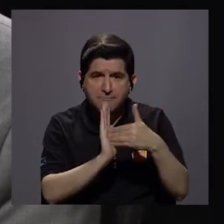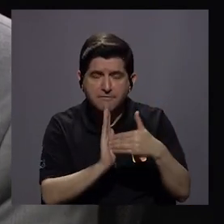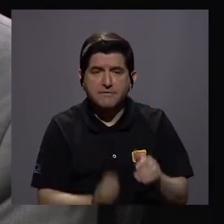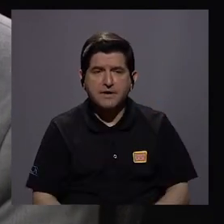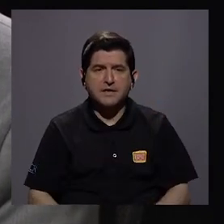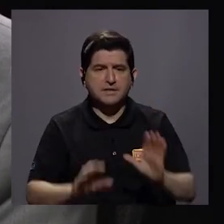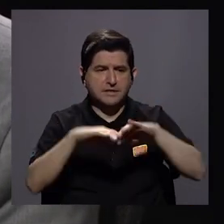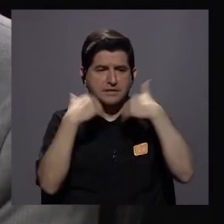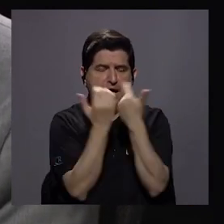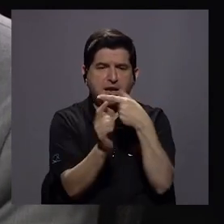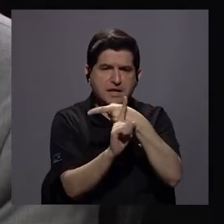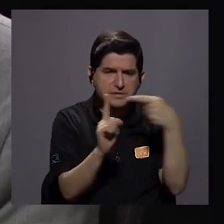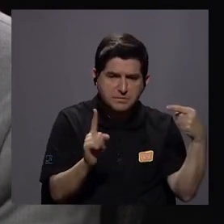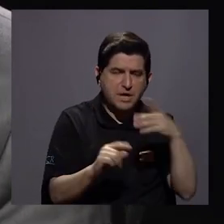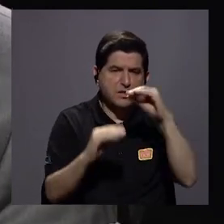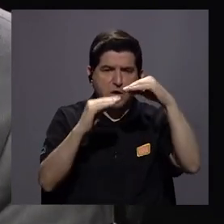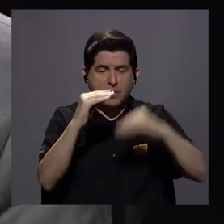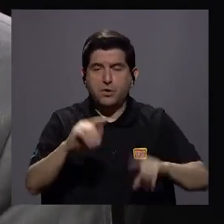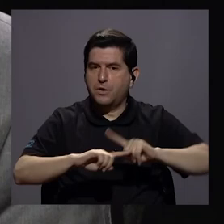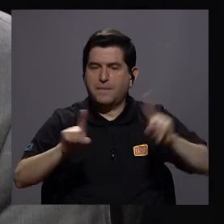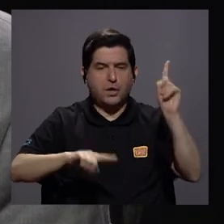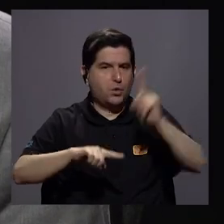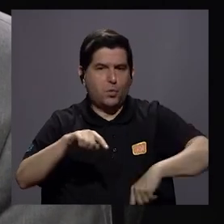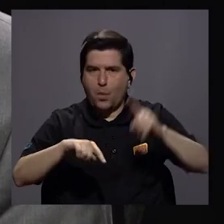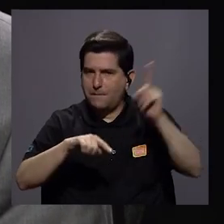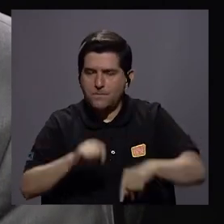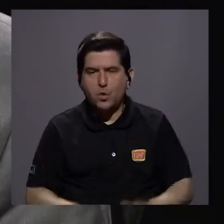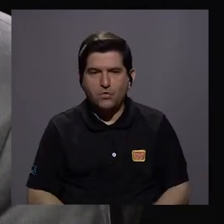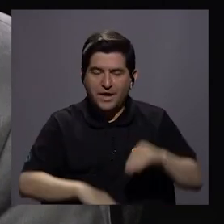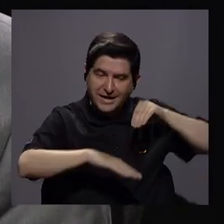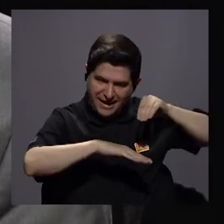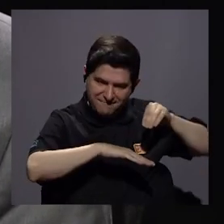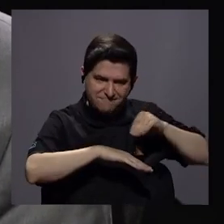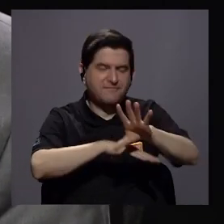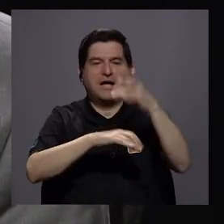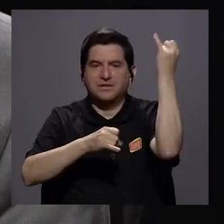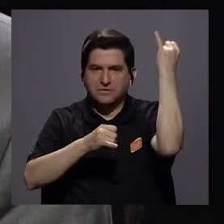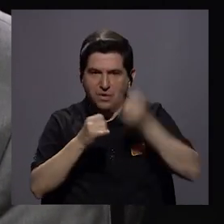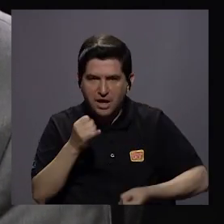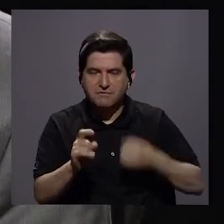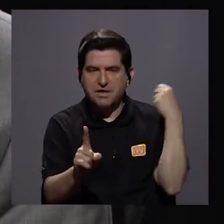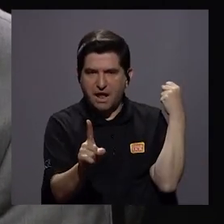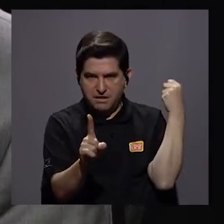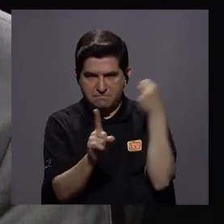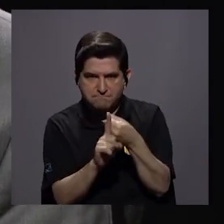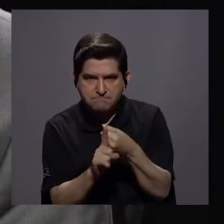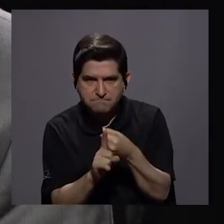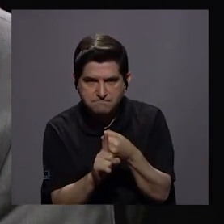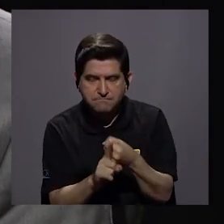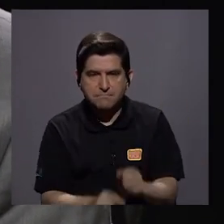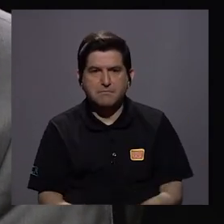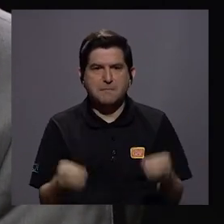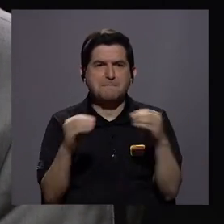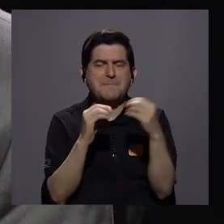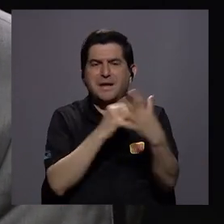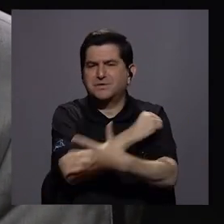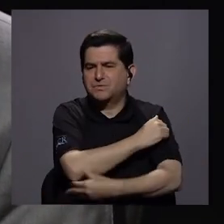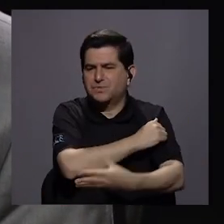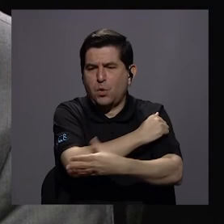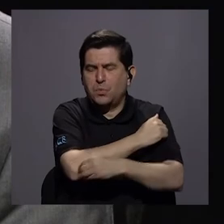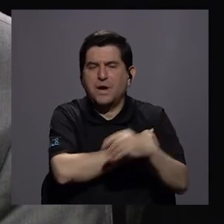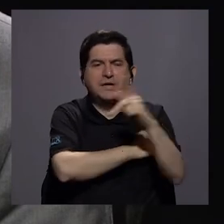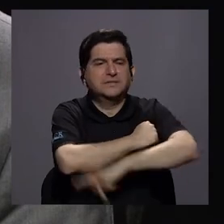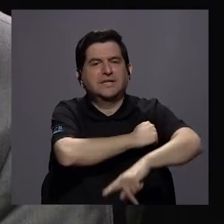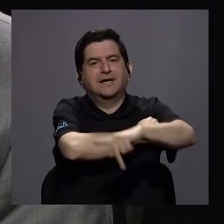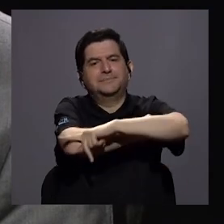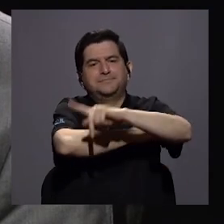clases medias y clases menores, pero no se vale porque entonces el efecto, al final el impacto, va a ser de mayor pobreza en el país.